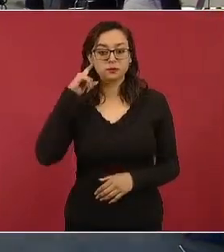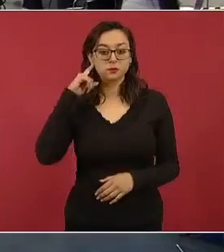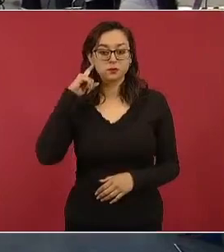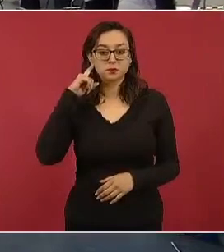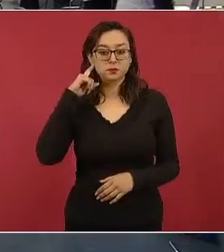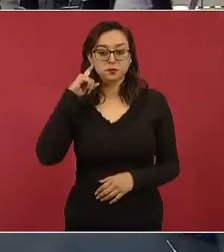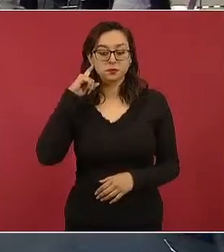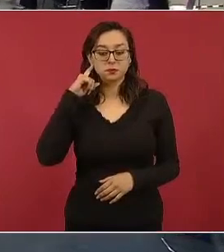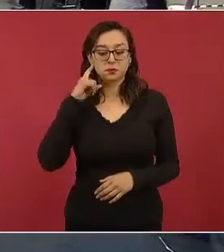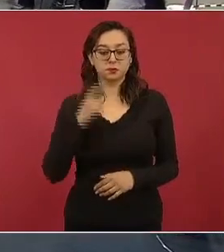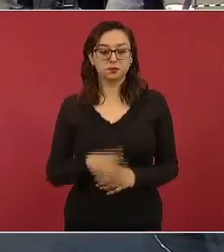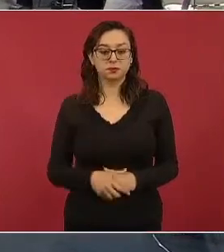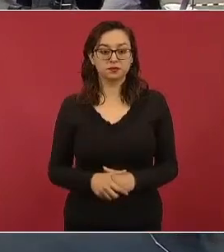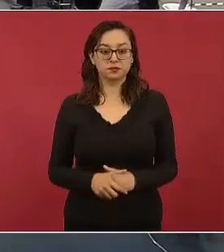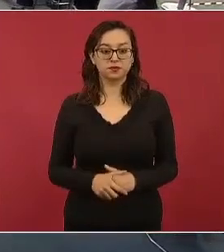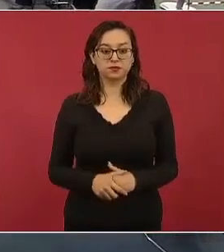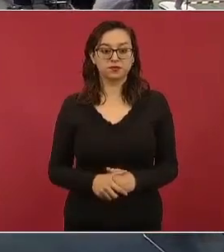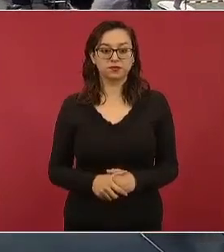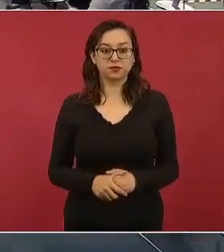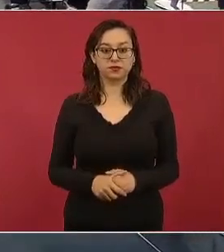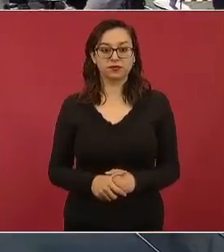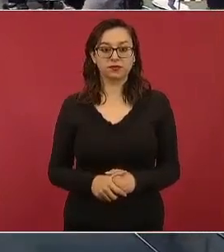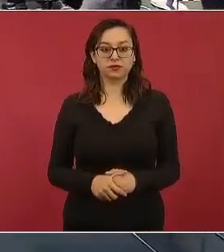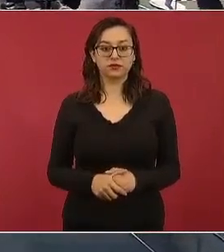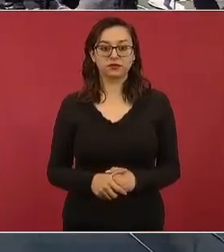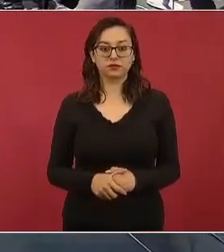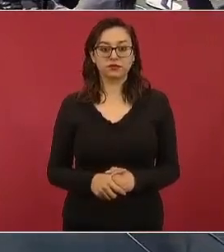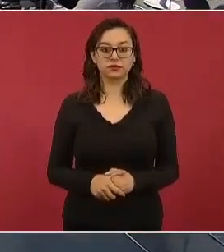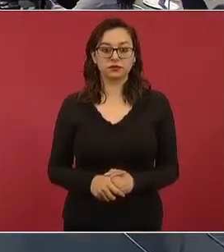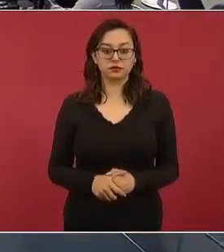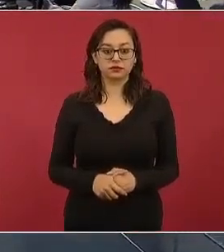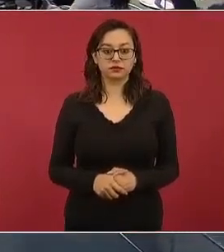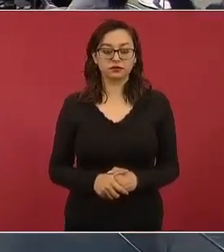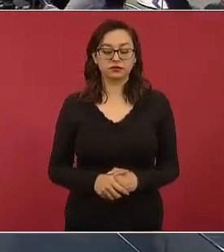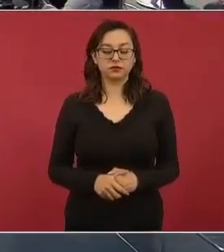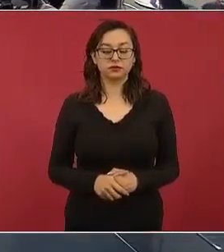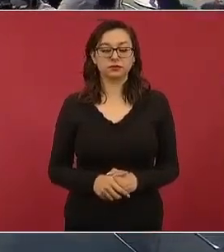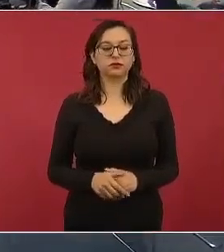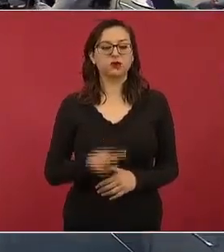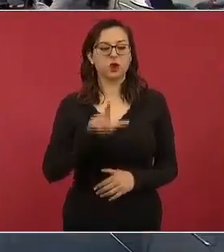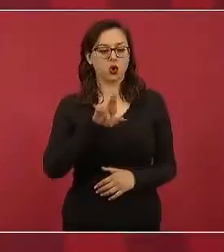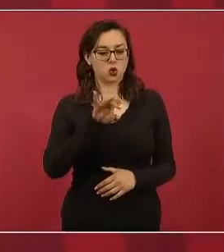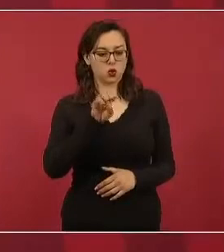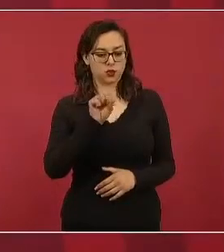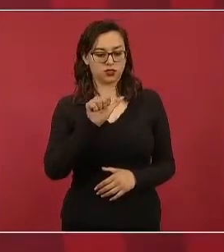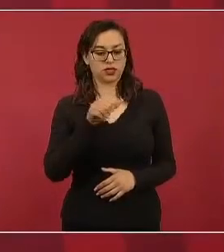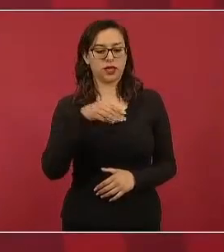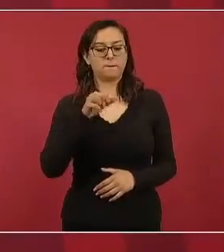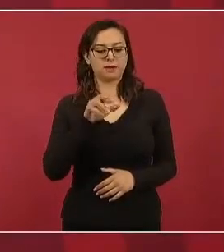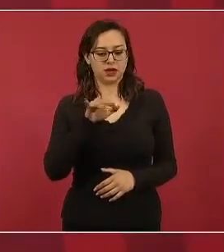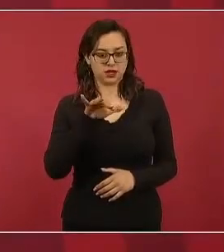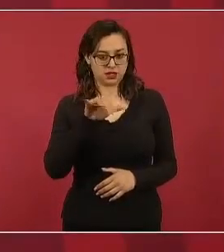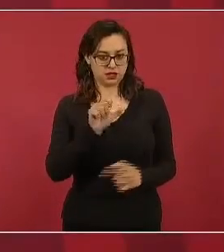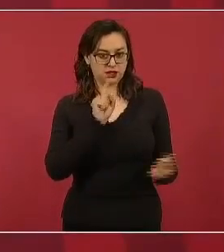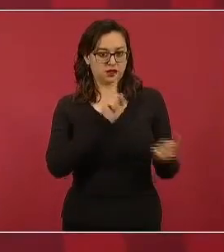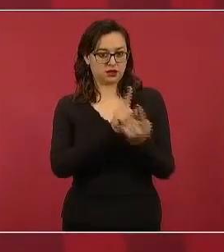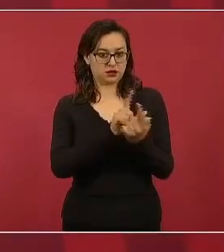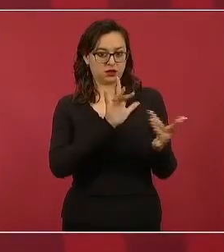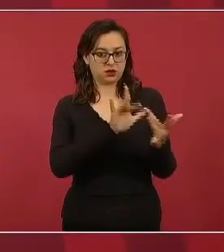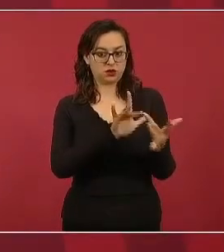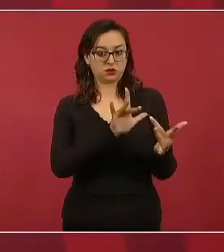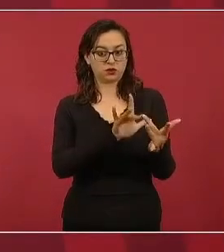Alcalde. Lo vemos, sí. Ajá. Sí. Con porque es Luisa grupo, María. Ajá, es que es Grupo